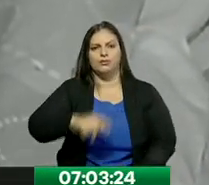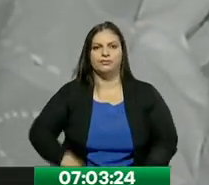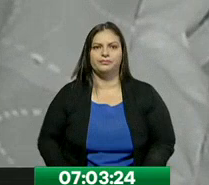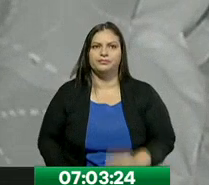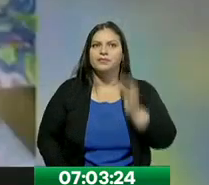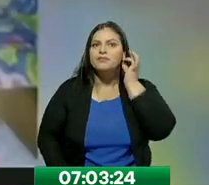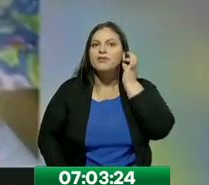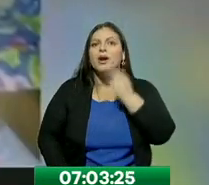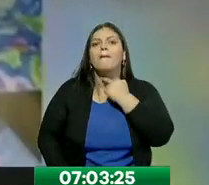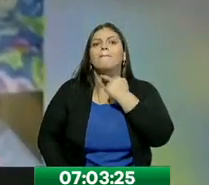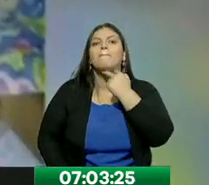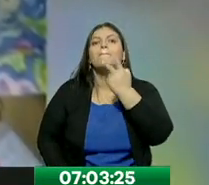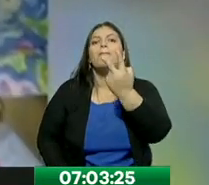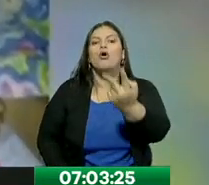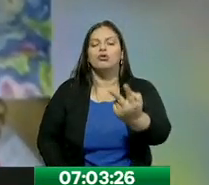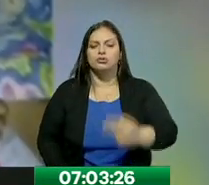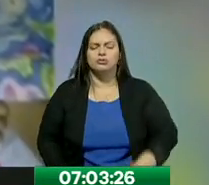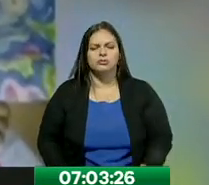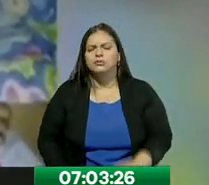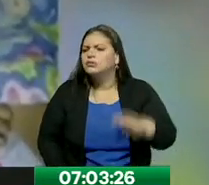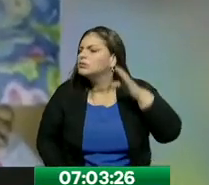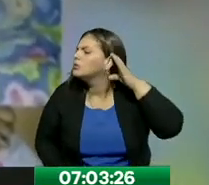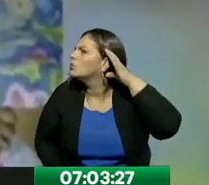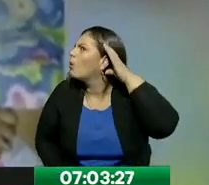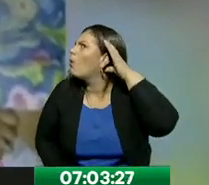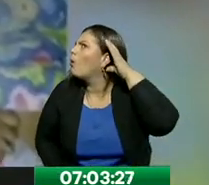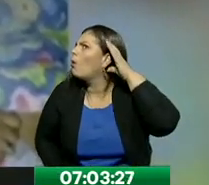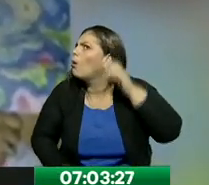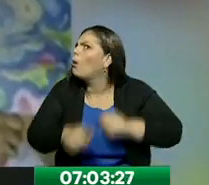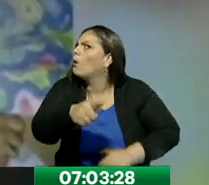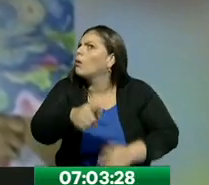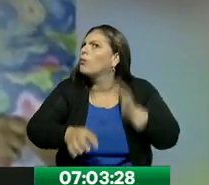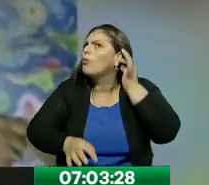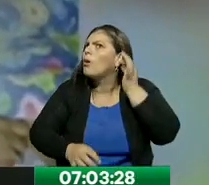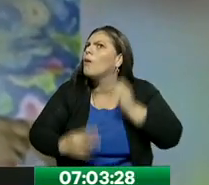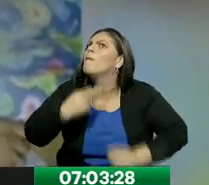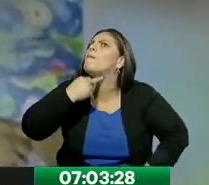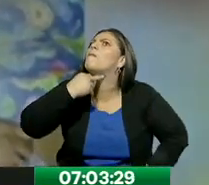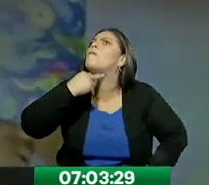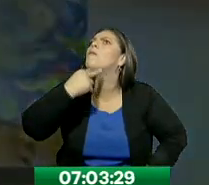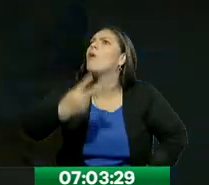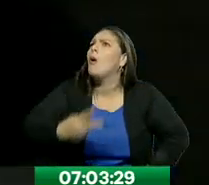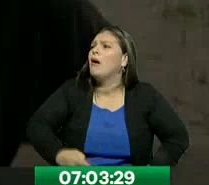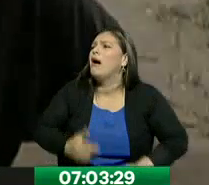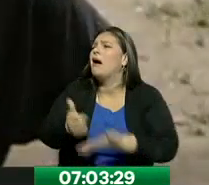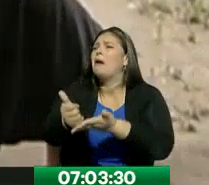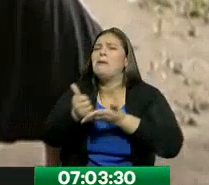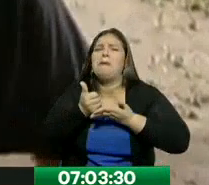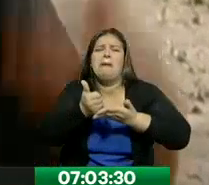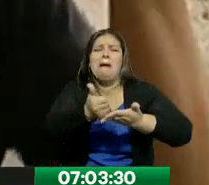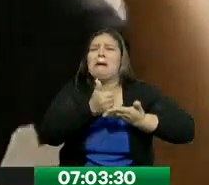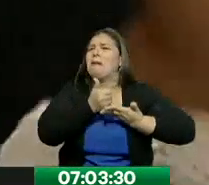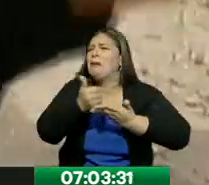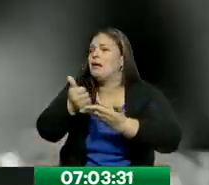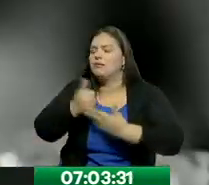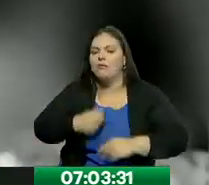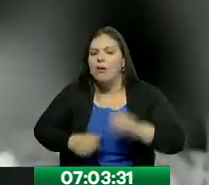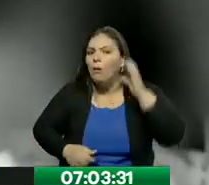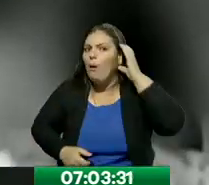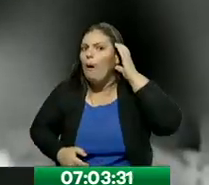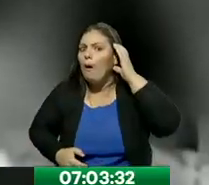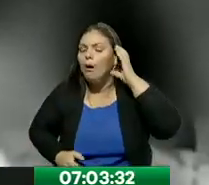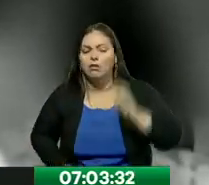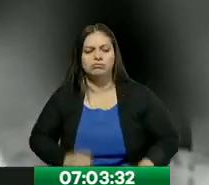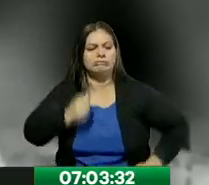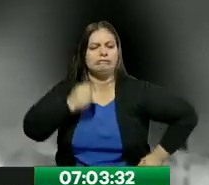y yo escuché que la señora decía, auxilio, auxilio, gritaba la señora duro. Las heridas eran profundas, ¿no? Por aquí. Ella no